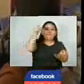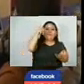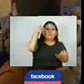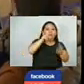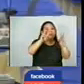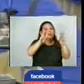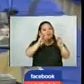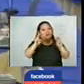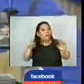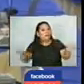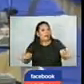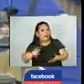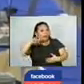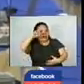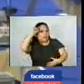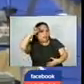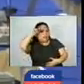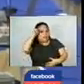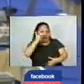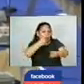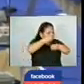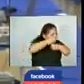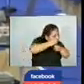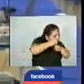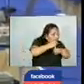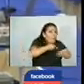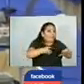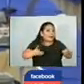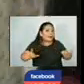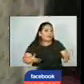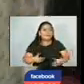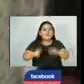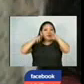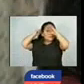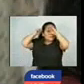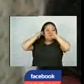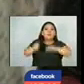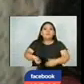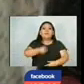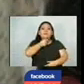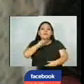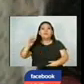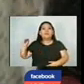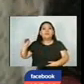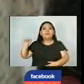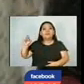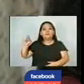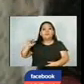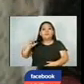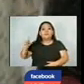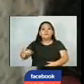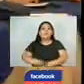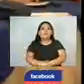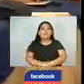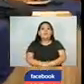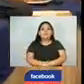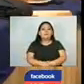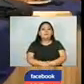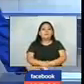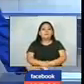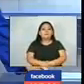abordarán temas como la labor que realizan los laboratorios forenses. Con imágenes e informe de Marcela Rivera.